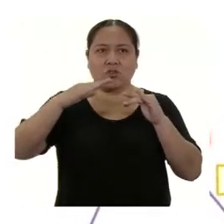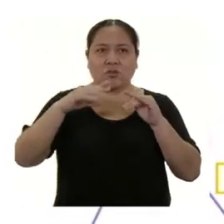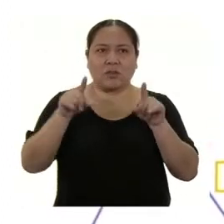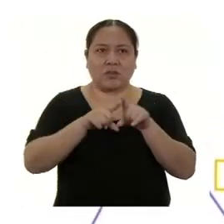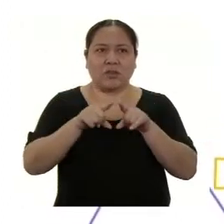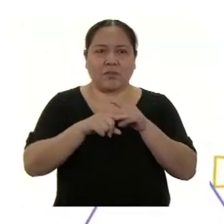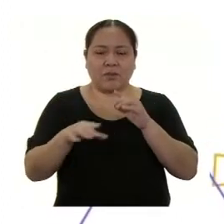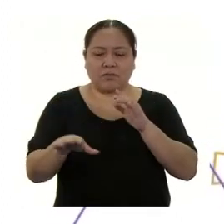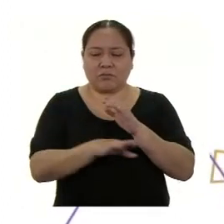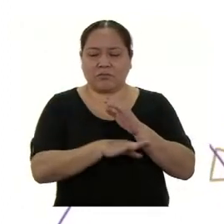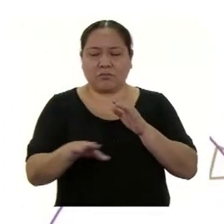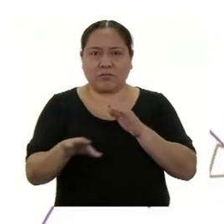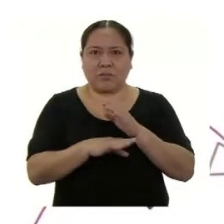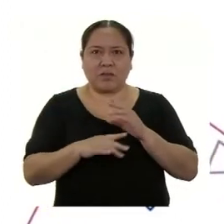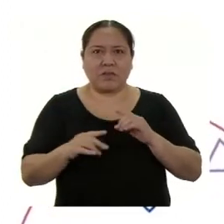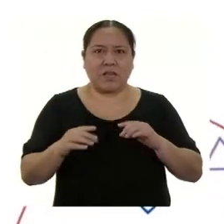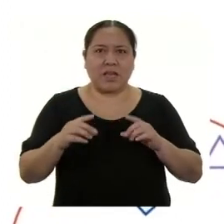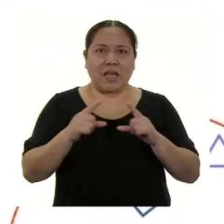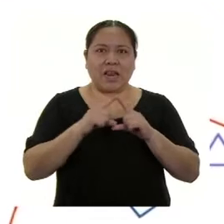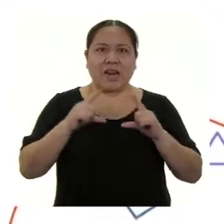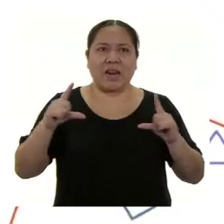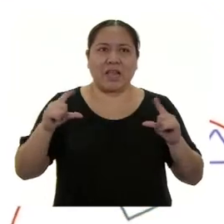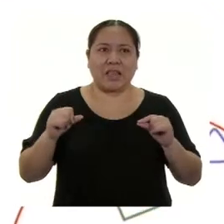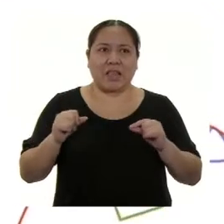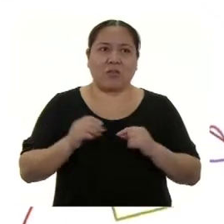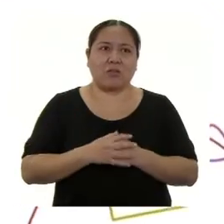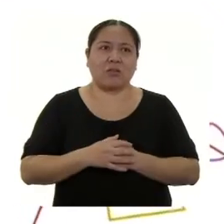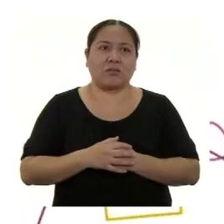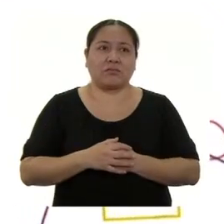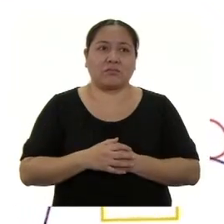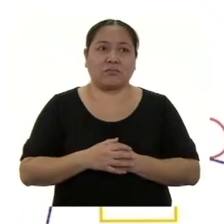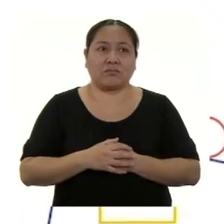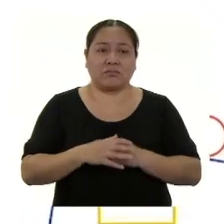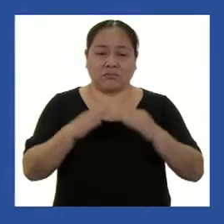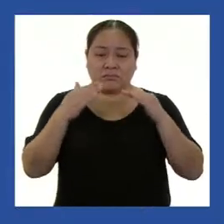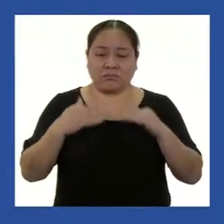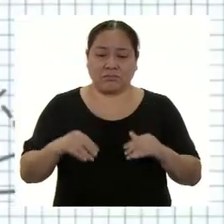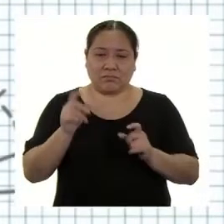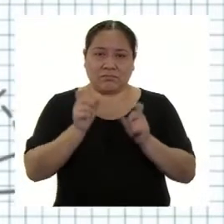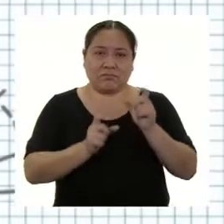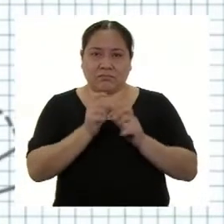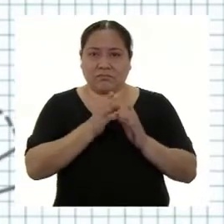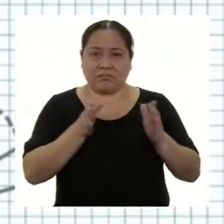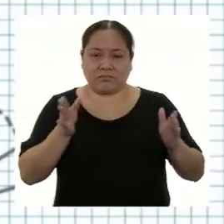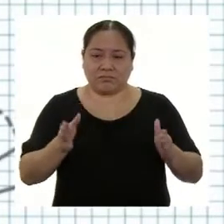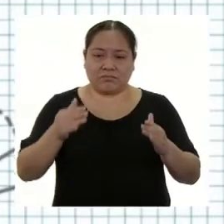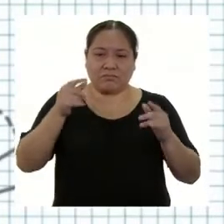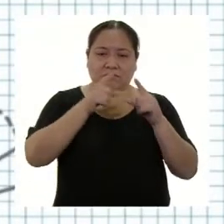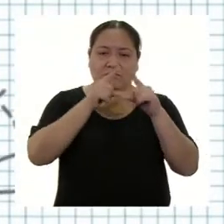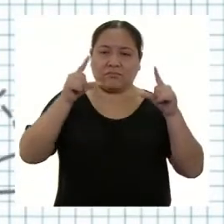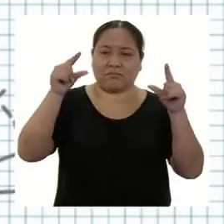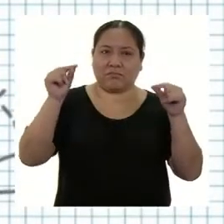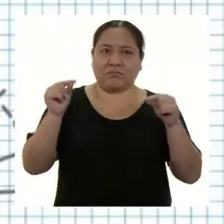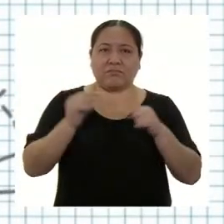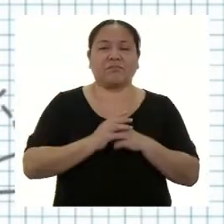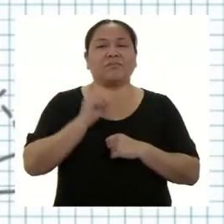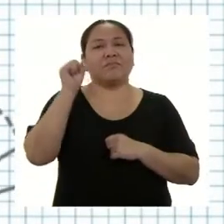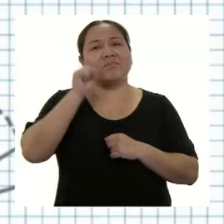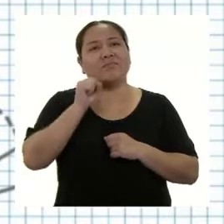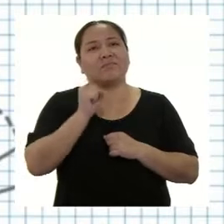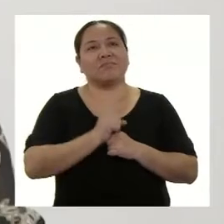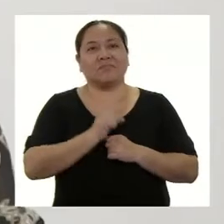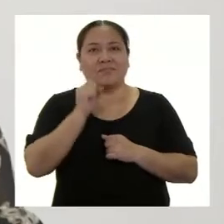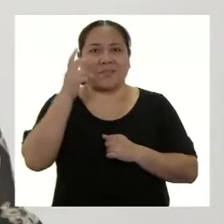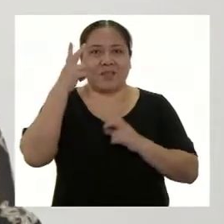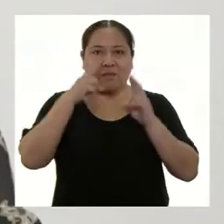prisma de base rectangular que vendría a ser la parte de abajo, donde está la gente. Exacto. Estamos hablando de